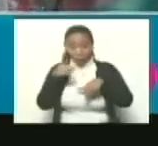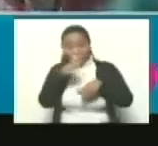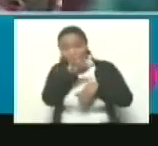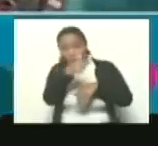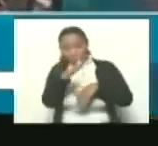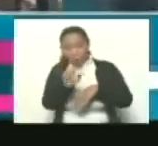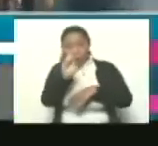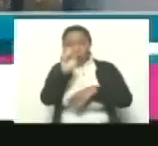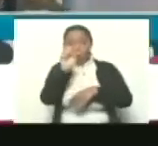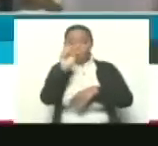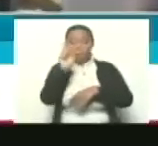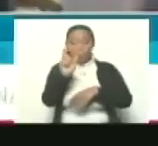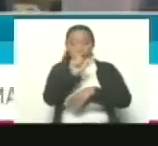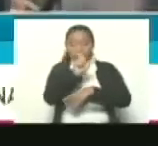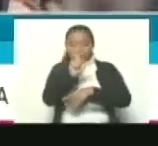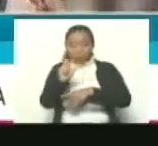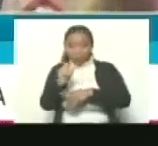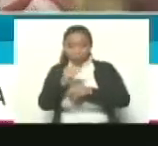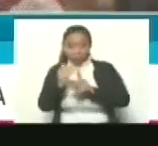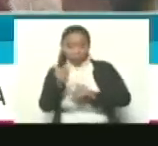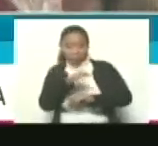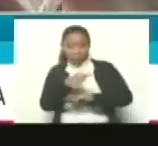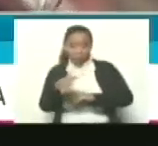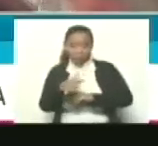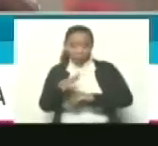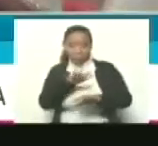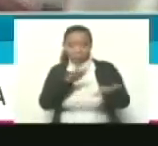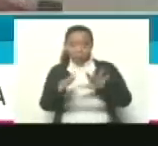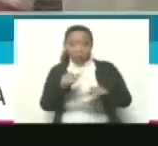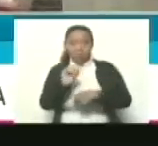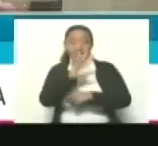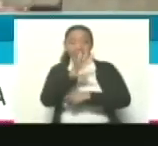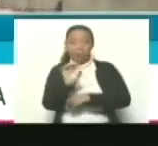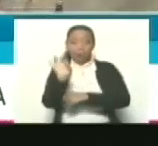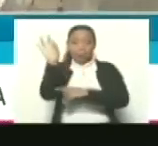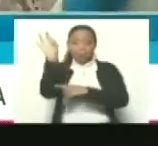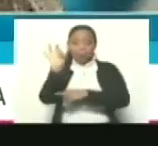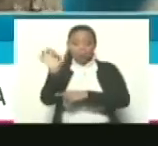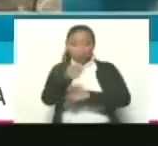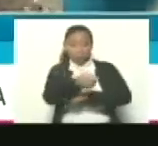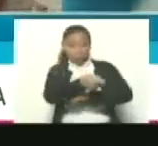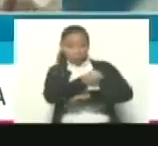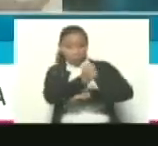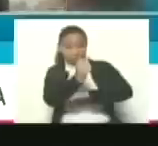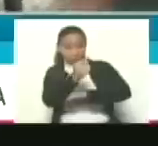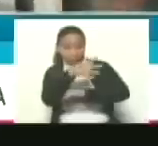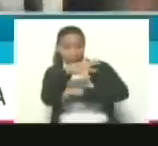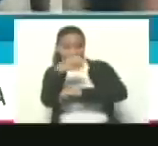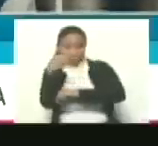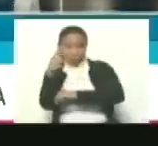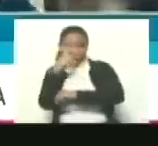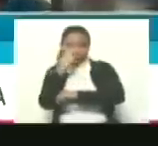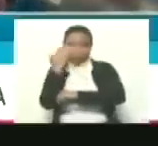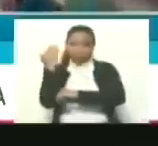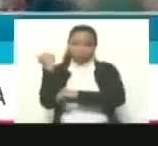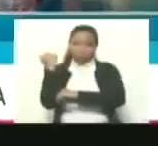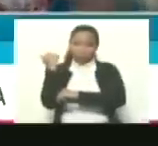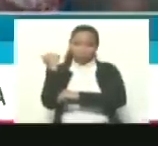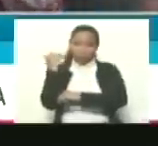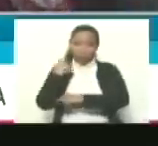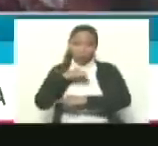media de inicio de la temporada, alcanzamos ya el 50% de todo lo que fue el año pasado. Naguara. Así que estamos